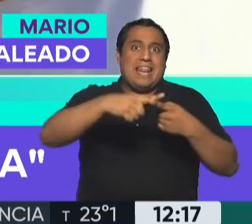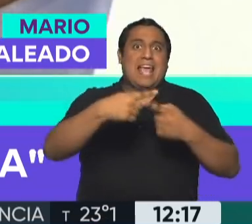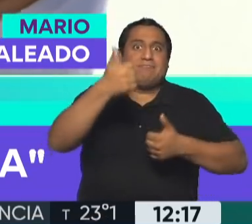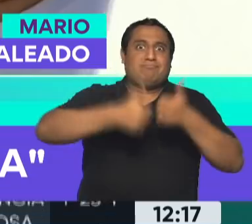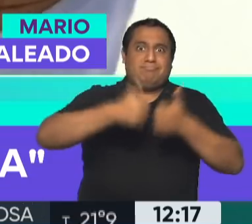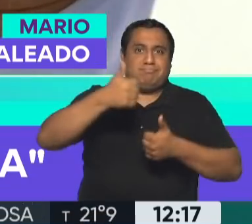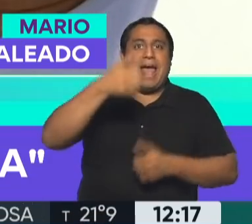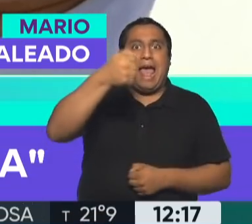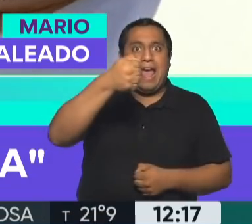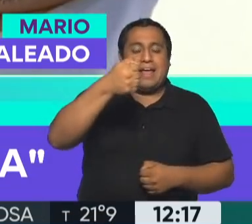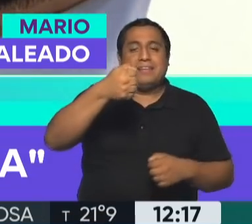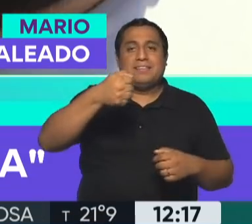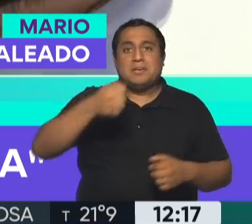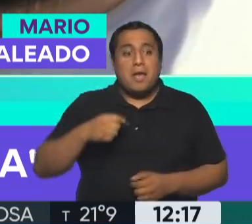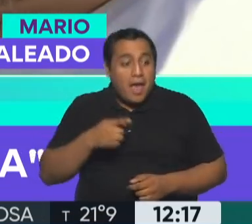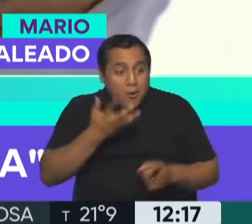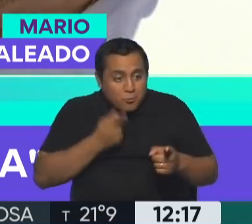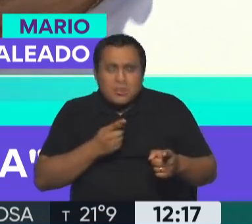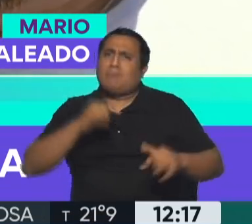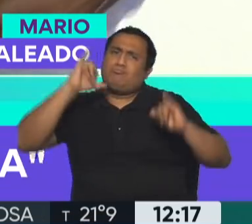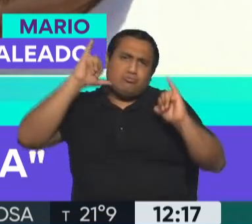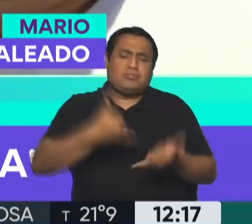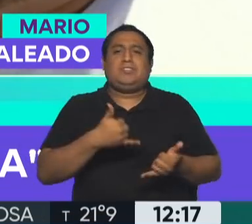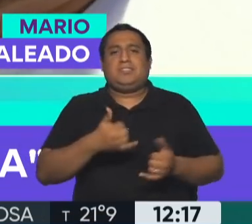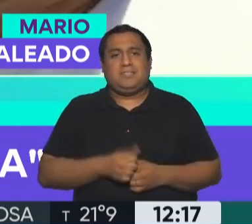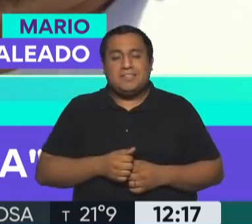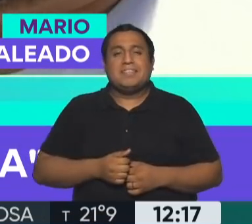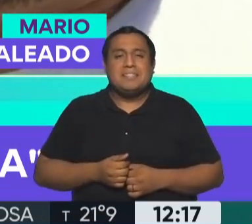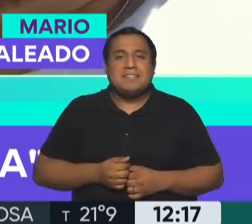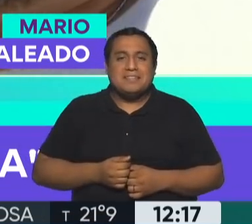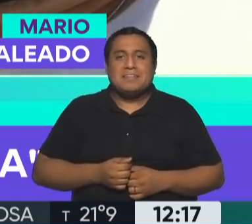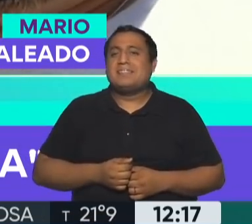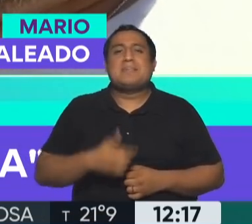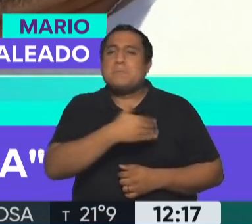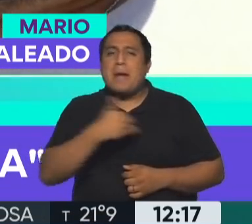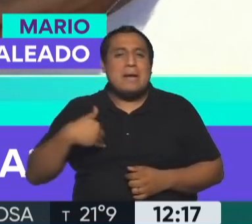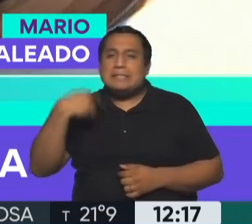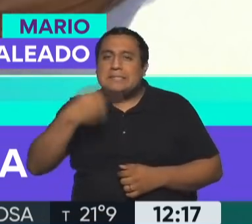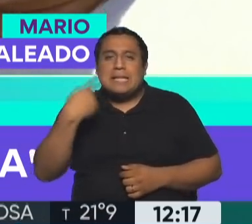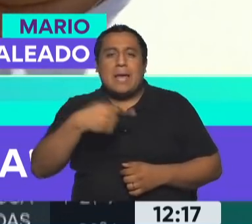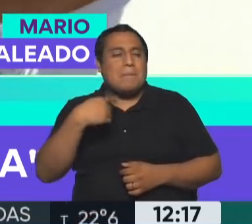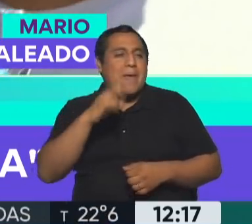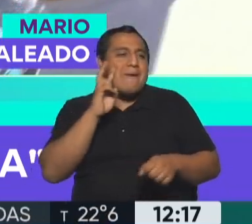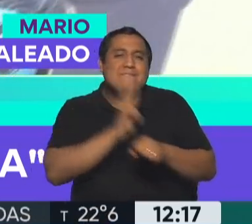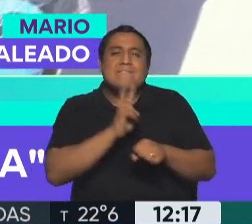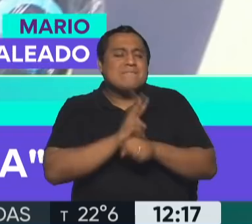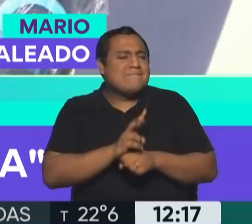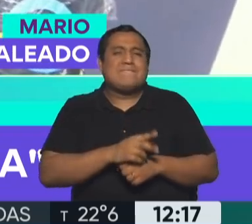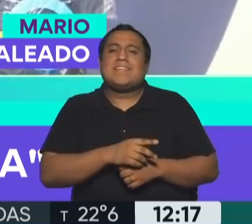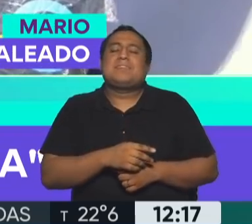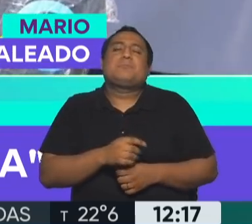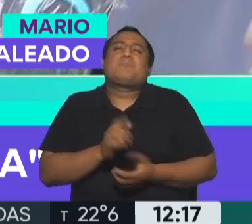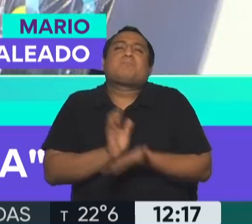nosotros seguíamos el sueño de él. Nosotros lo empezamos a largar, la madre lo seguía a sol y a sombra. Ella para él, el bebé de